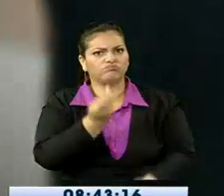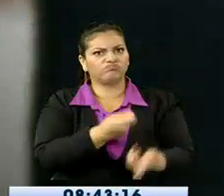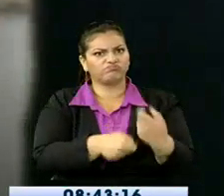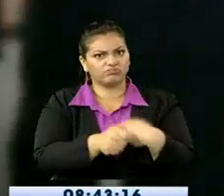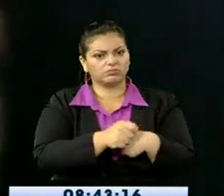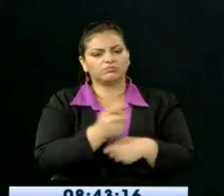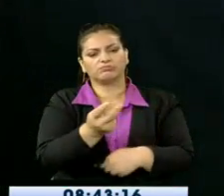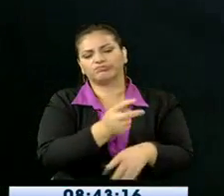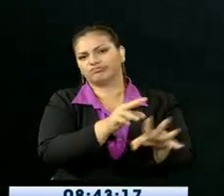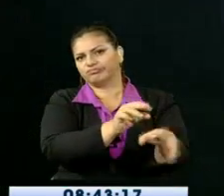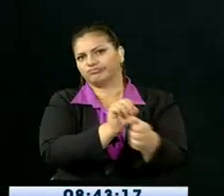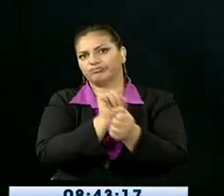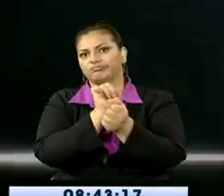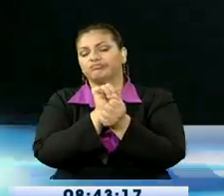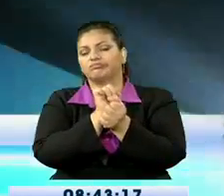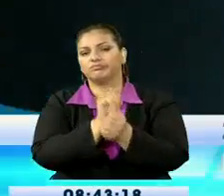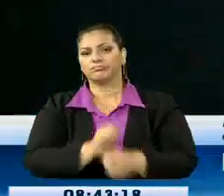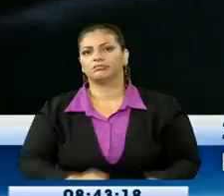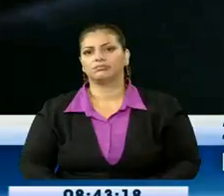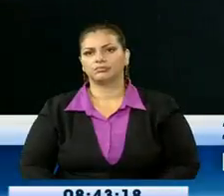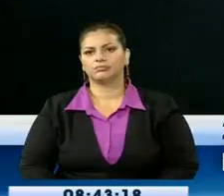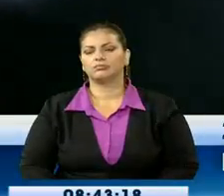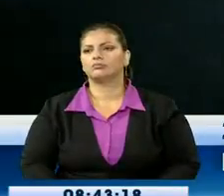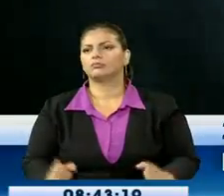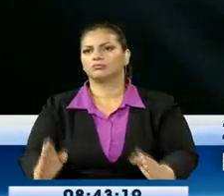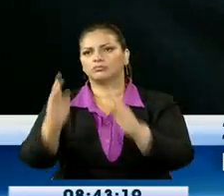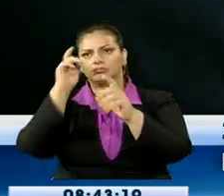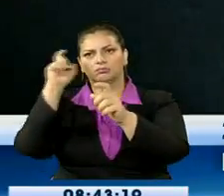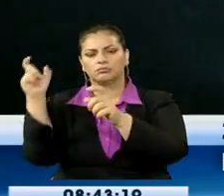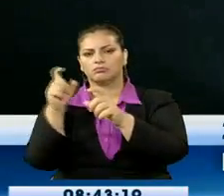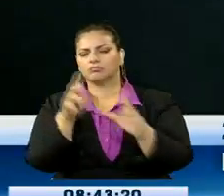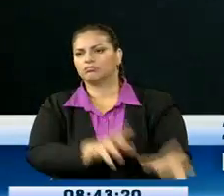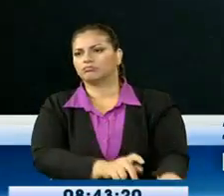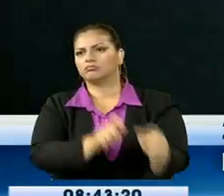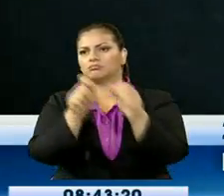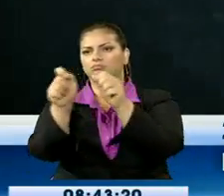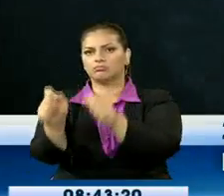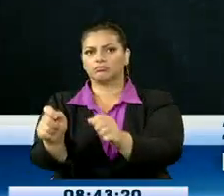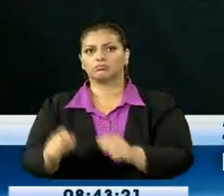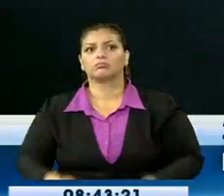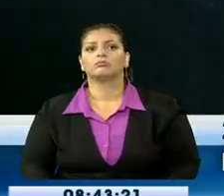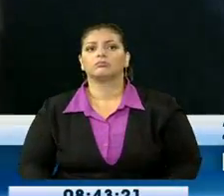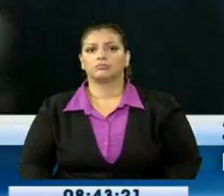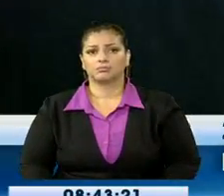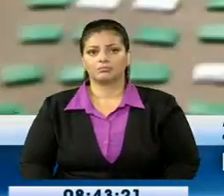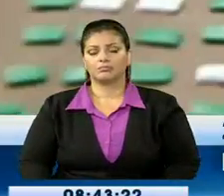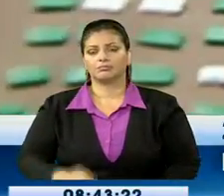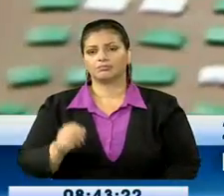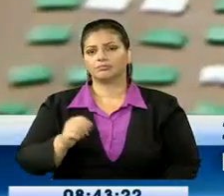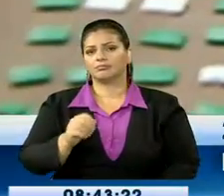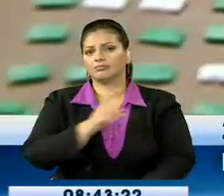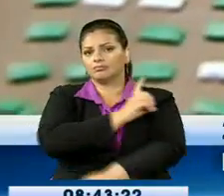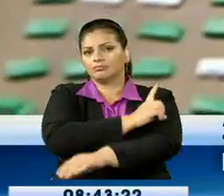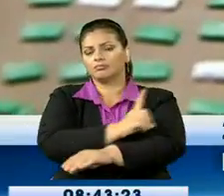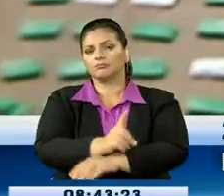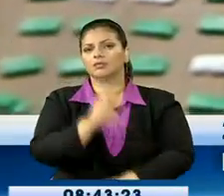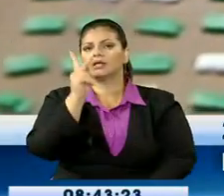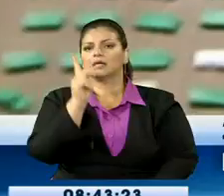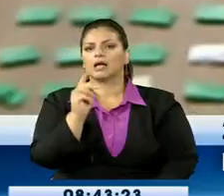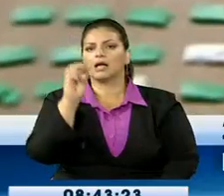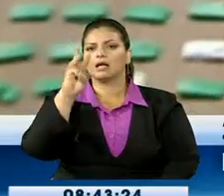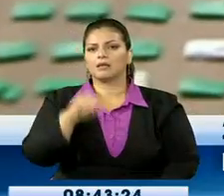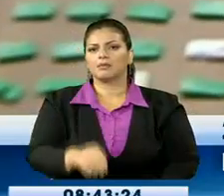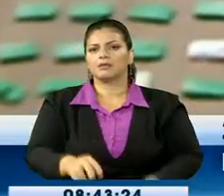Un hombre y una mujer fueron trasladados hasta la Fiscalía de Flagrancia tras un allanamiento a un domicilio en el kilómetro 7.5 de la vía